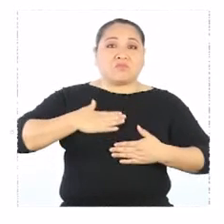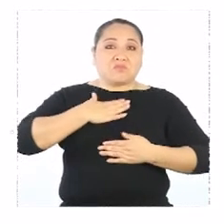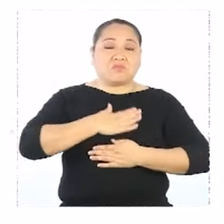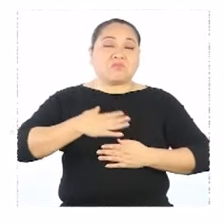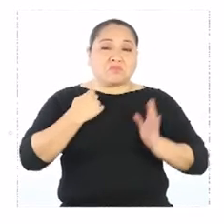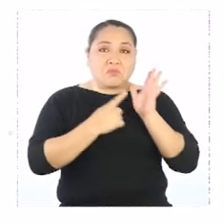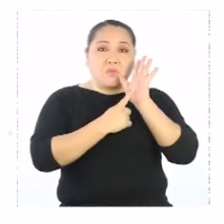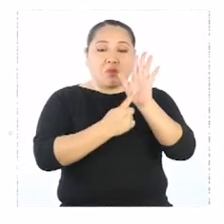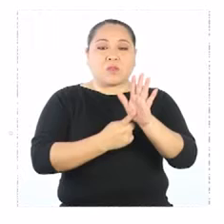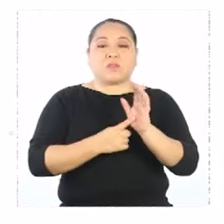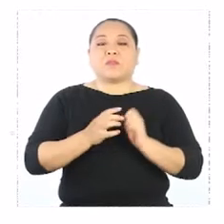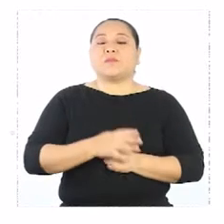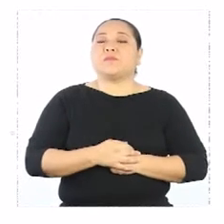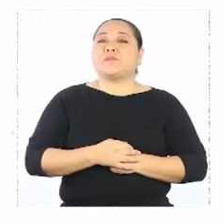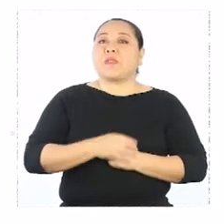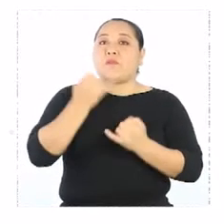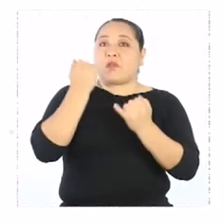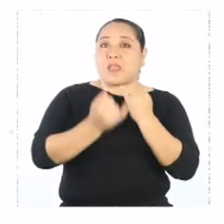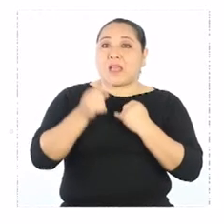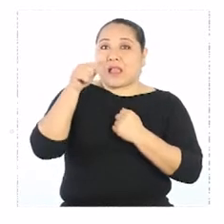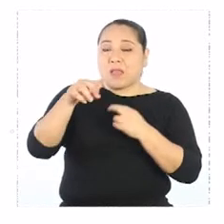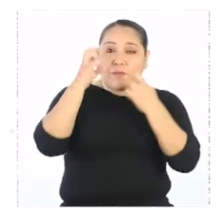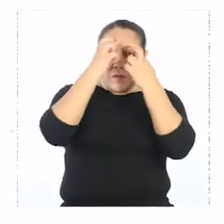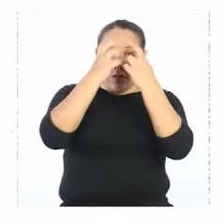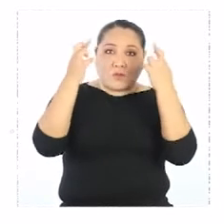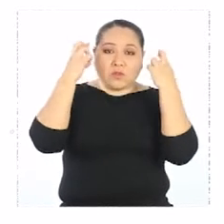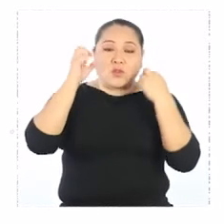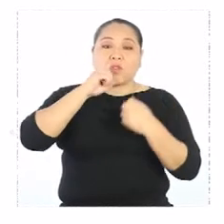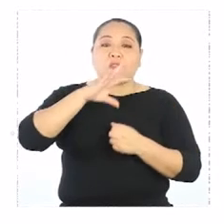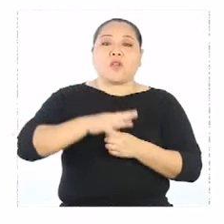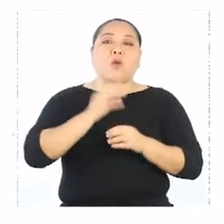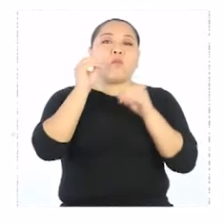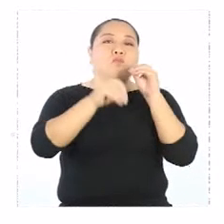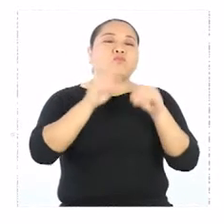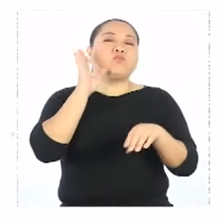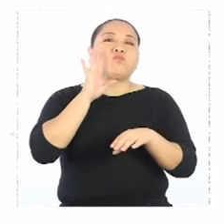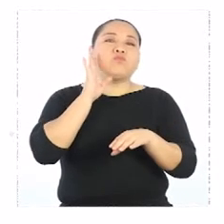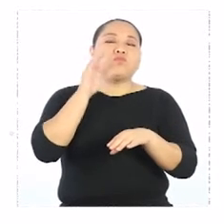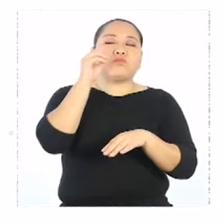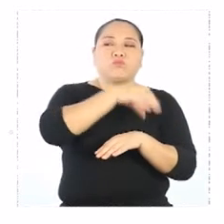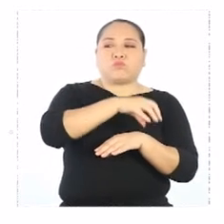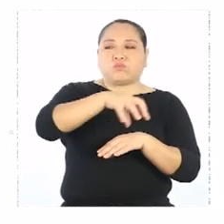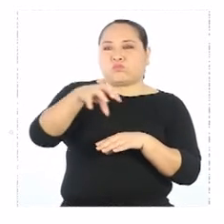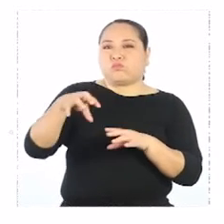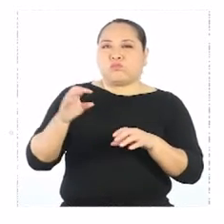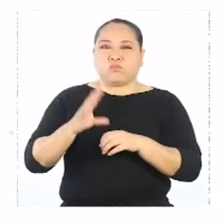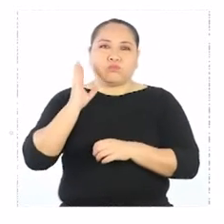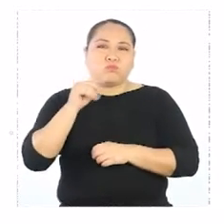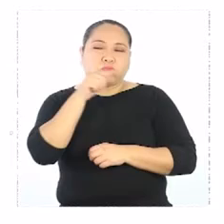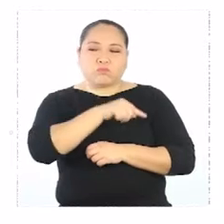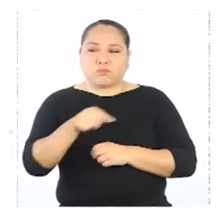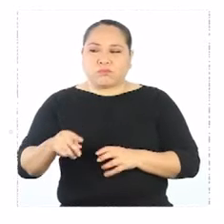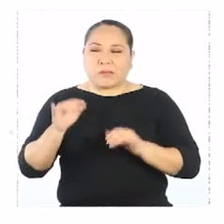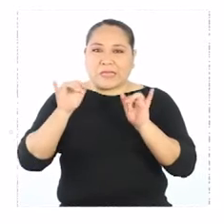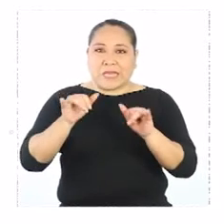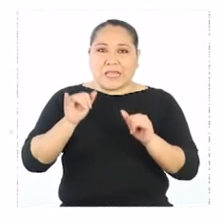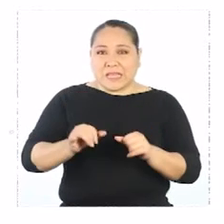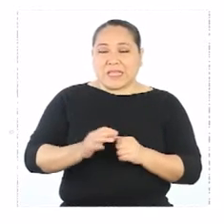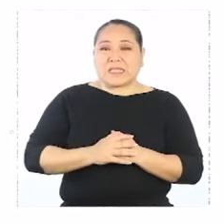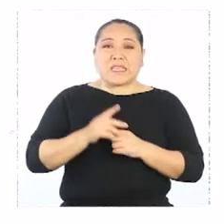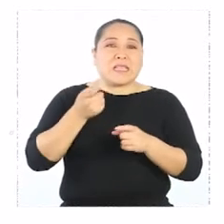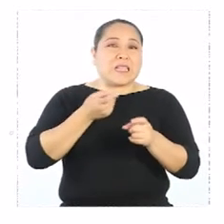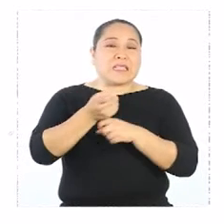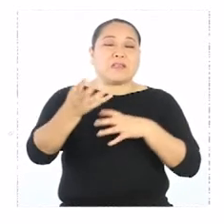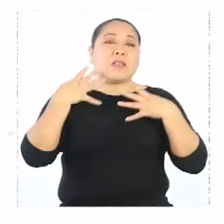finalidad lúdica y de espectáculo. Finalmente, la promo también habló de la generación de residuos en las festividades, los